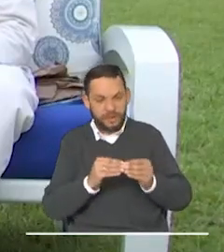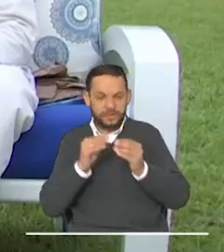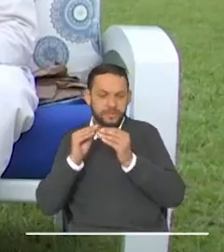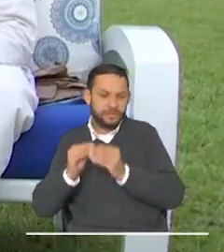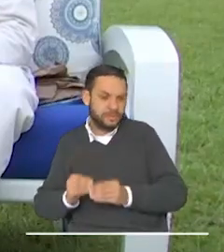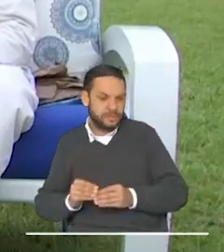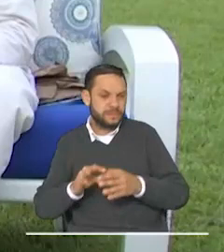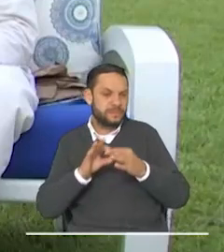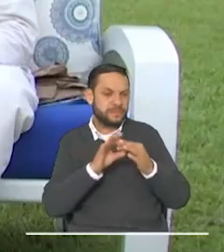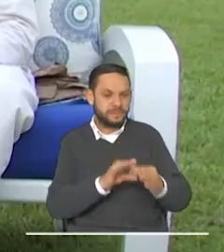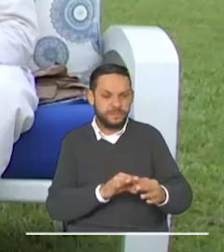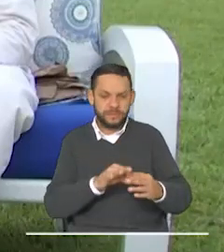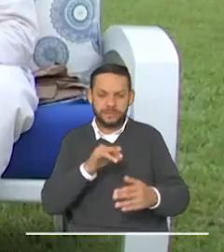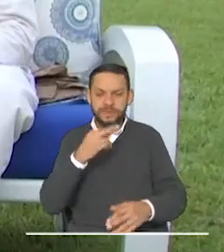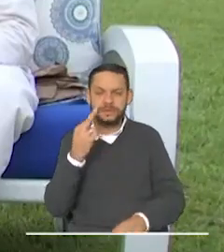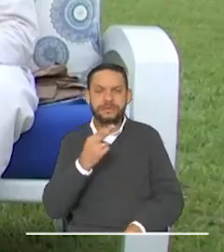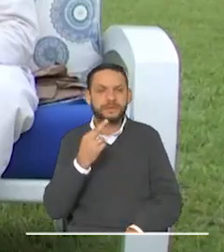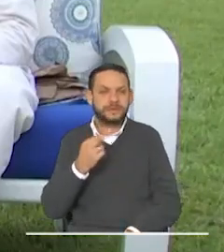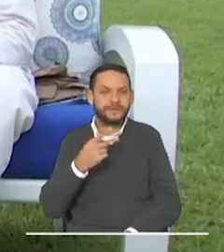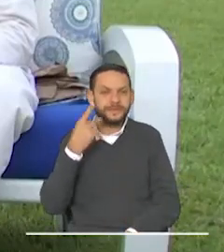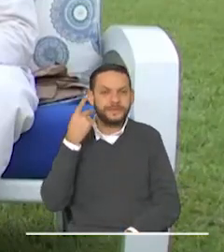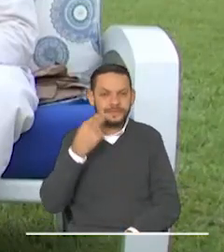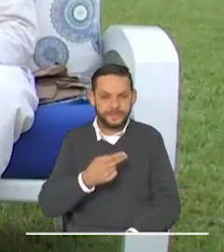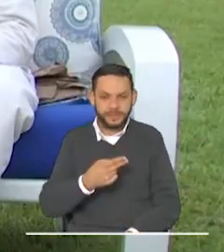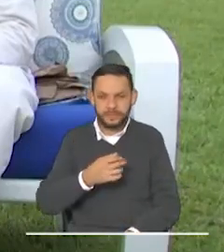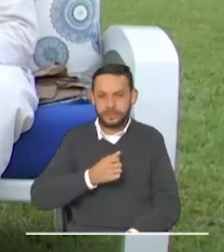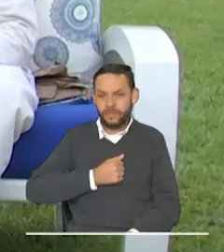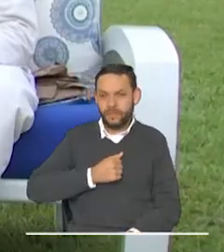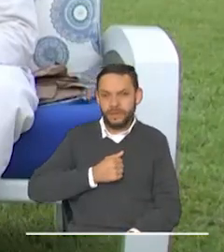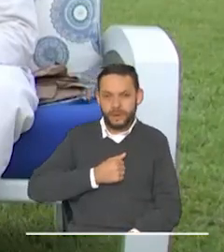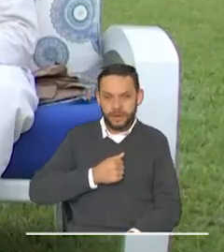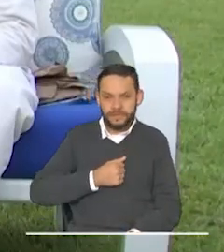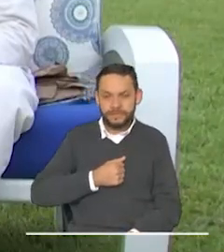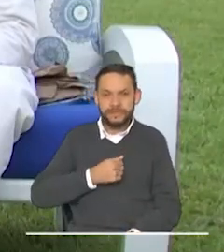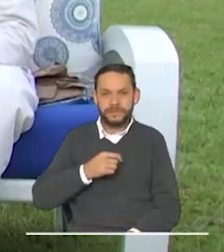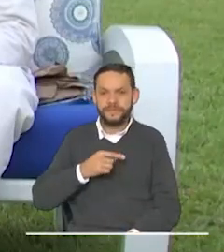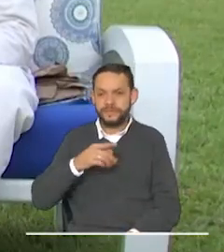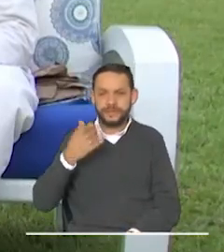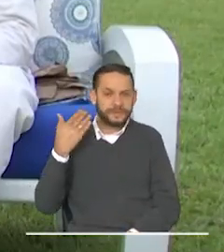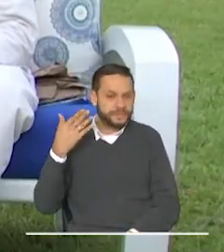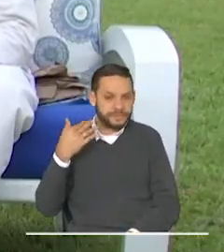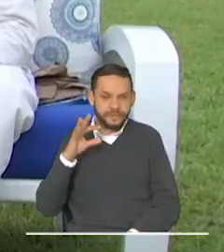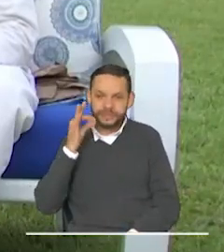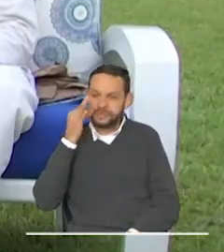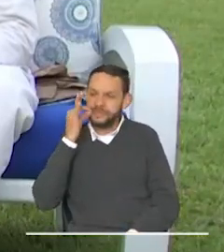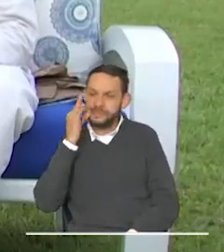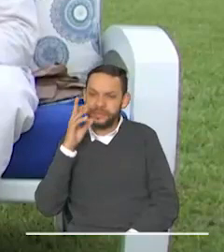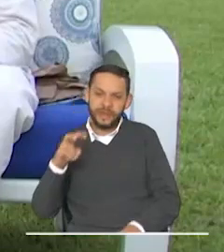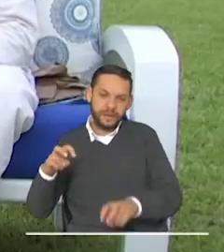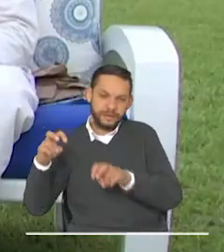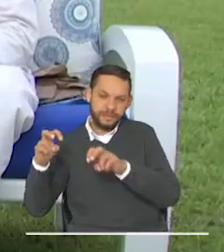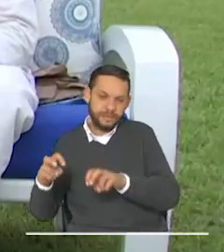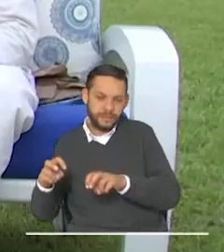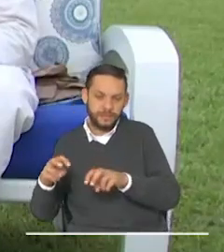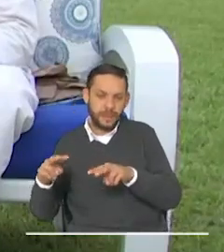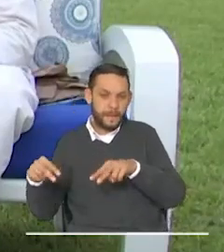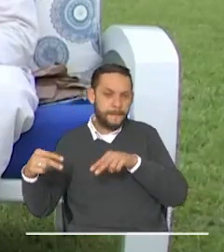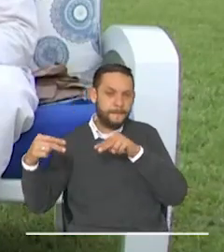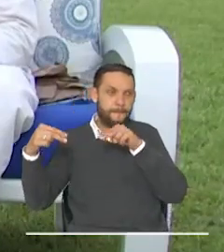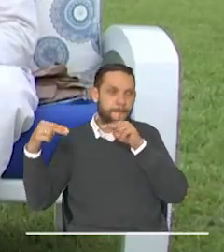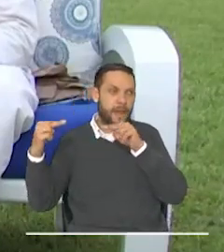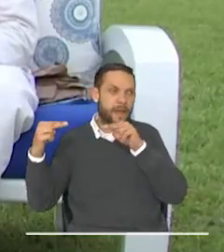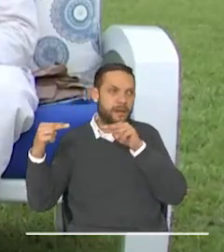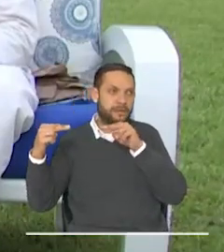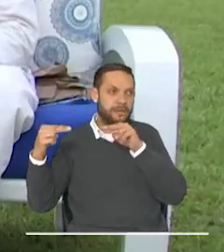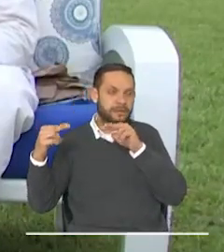llevan a repetir esas historias entonces la persona que yo me encuentro en Juan Valdez y que nos miramos y es una atracción así no lo